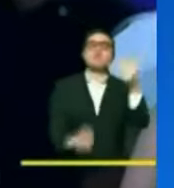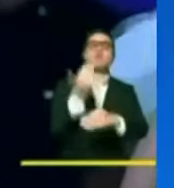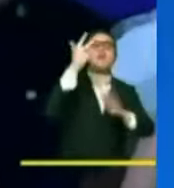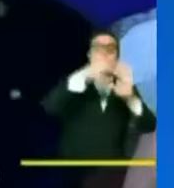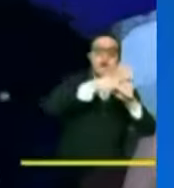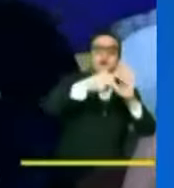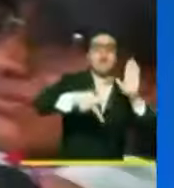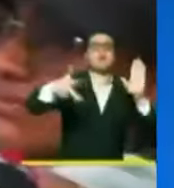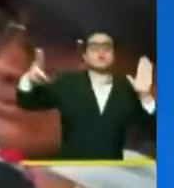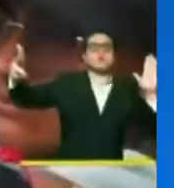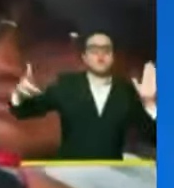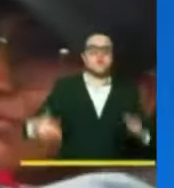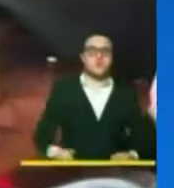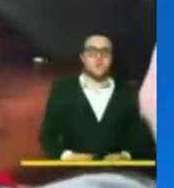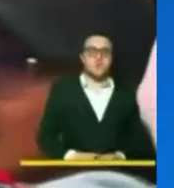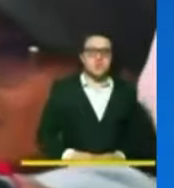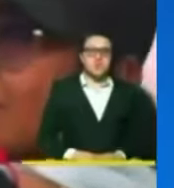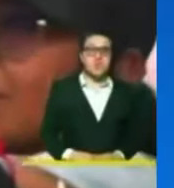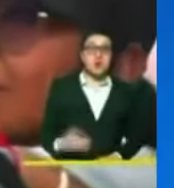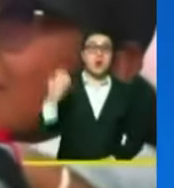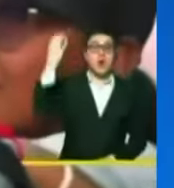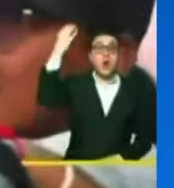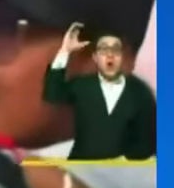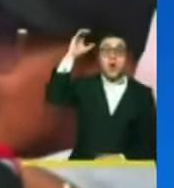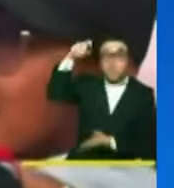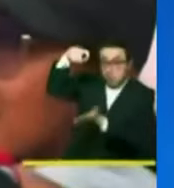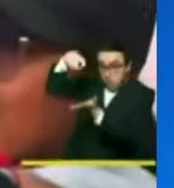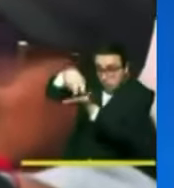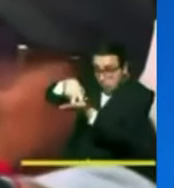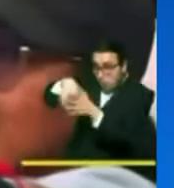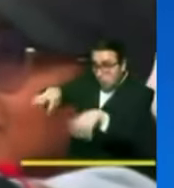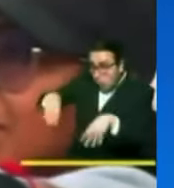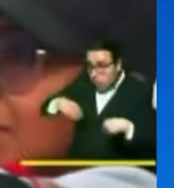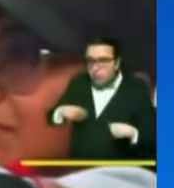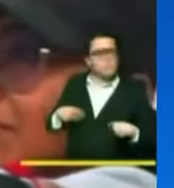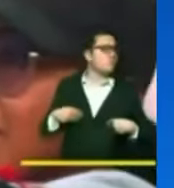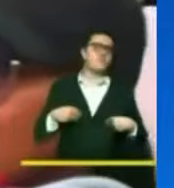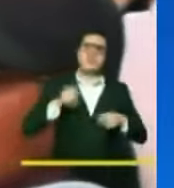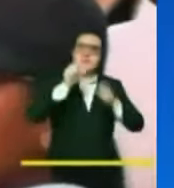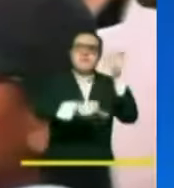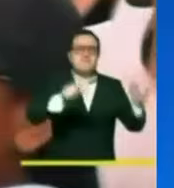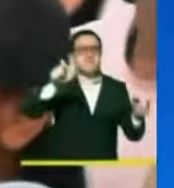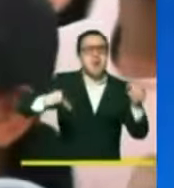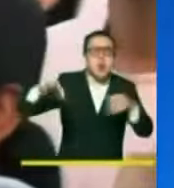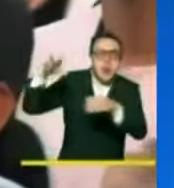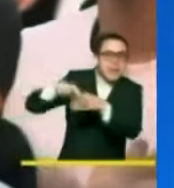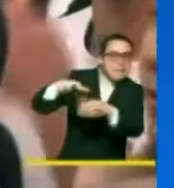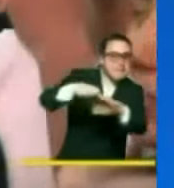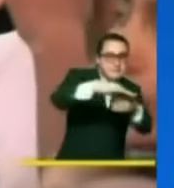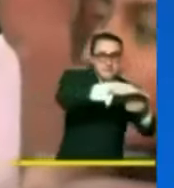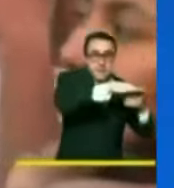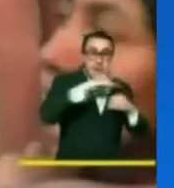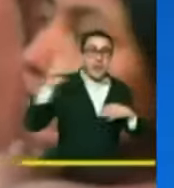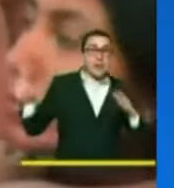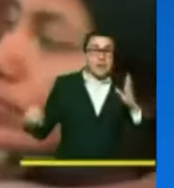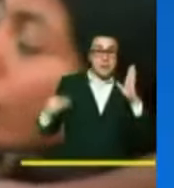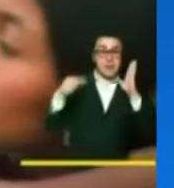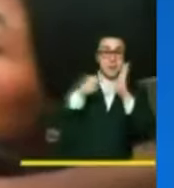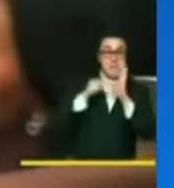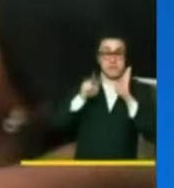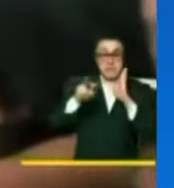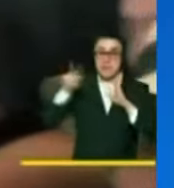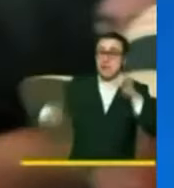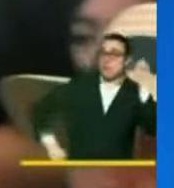cuando cuando uno dice que ninguna de esas tres cosas le pasaron pero ahora recurre a una Constituyente que tiene que pasar también por el